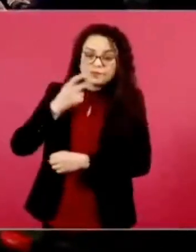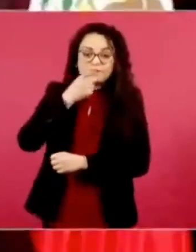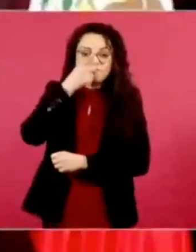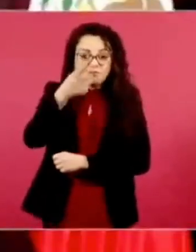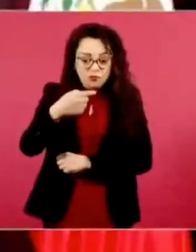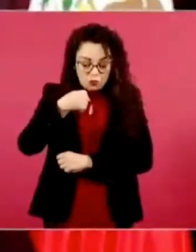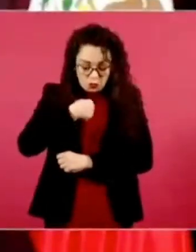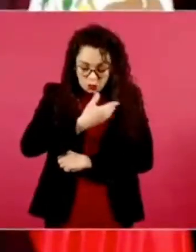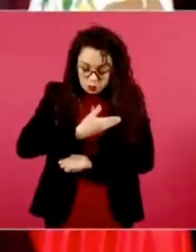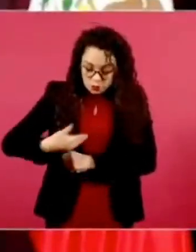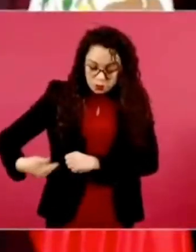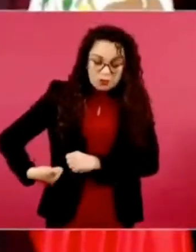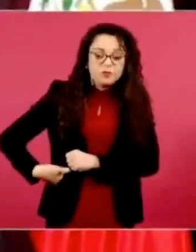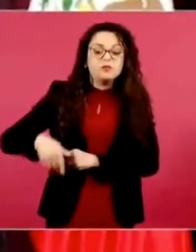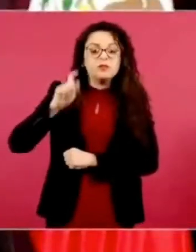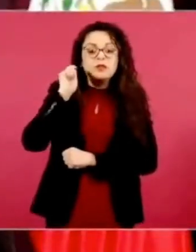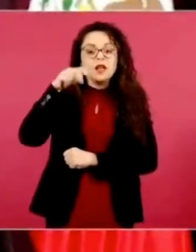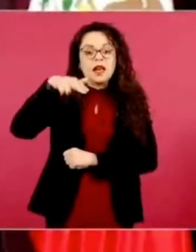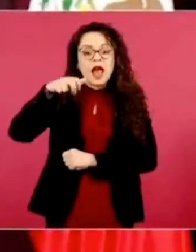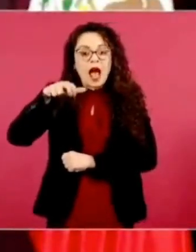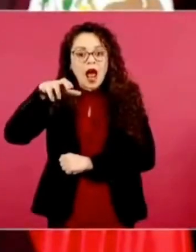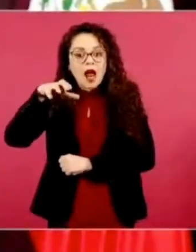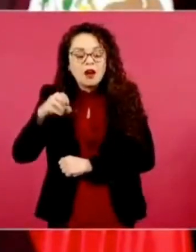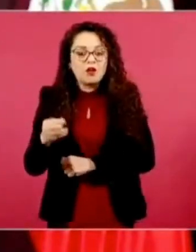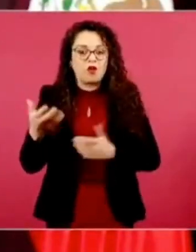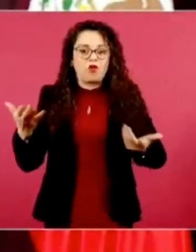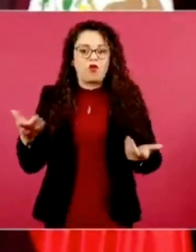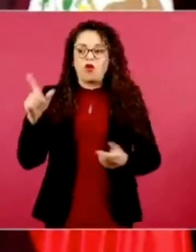narcotraficante, Lore de Mola entrevistando a un